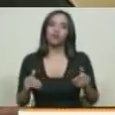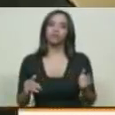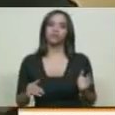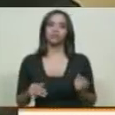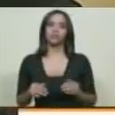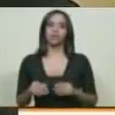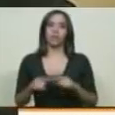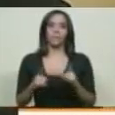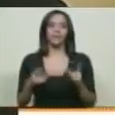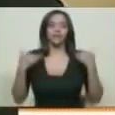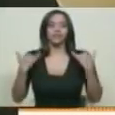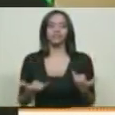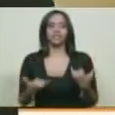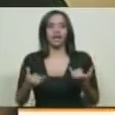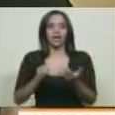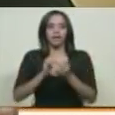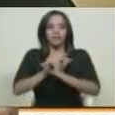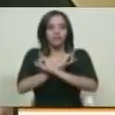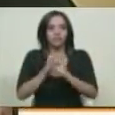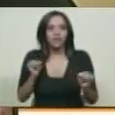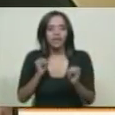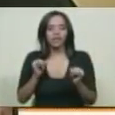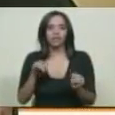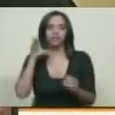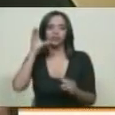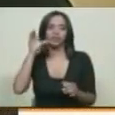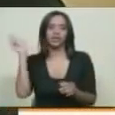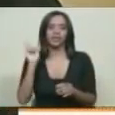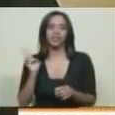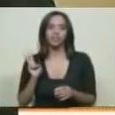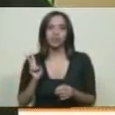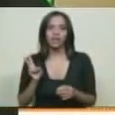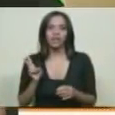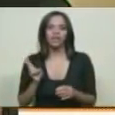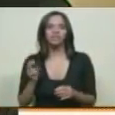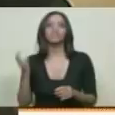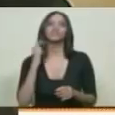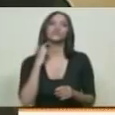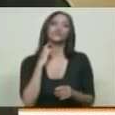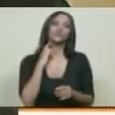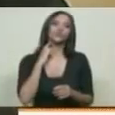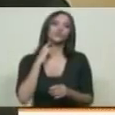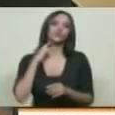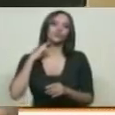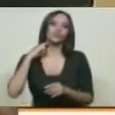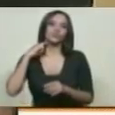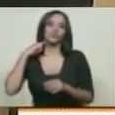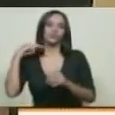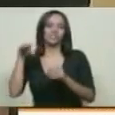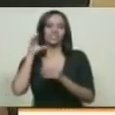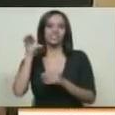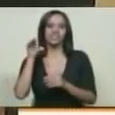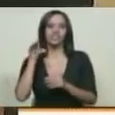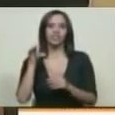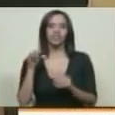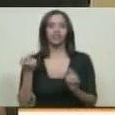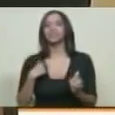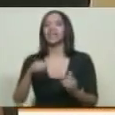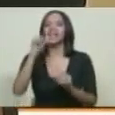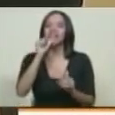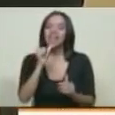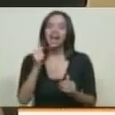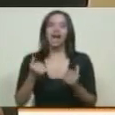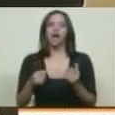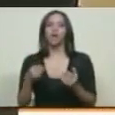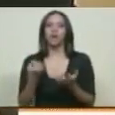Pero ya vale de desangrar a Venezuela, de chuparte todo, de que tengas la luz, el agua, los